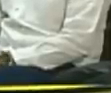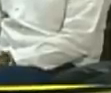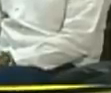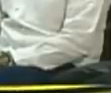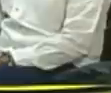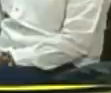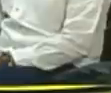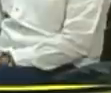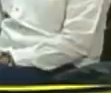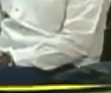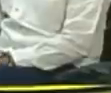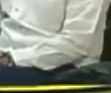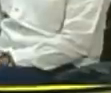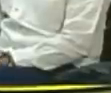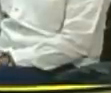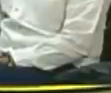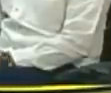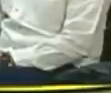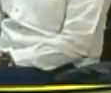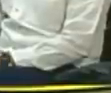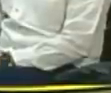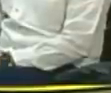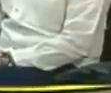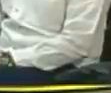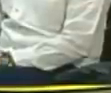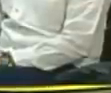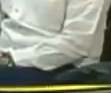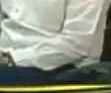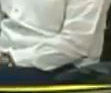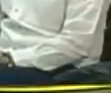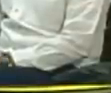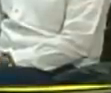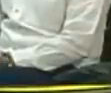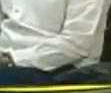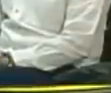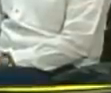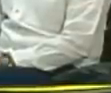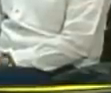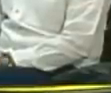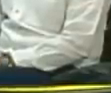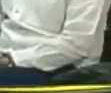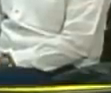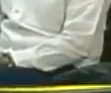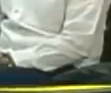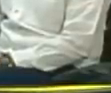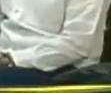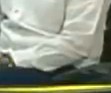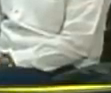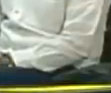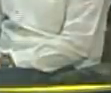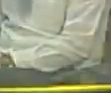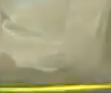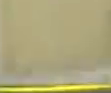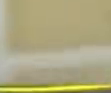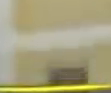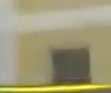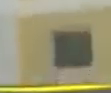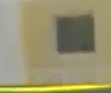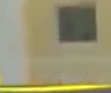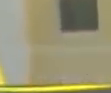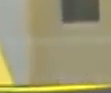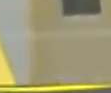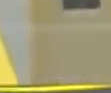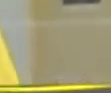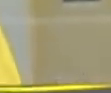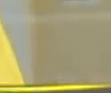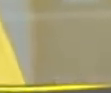cómodas cuotas, y esto es solo posible en revolución, presidente. El día de hoy, bueno, recibo las llaves, no solamente de